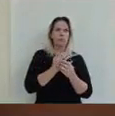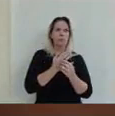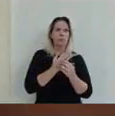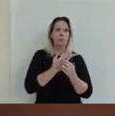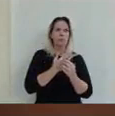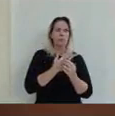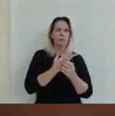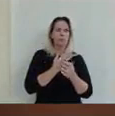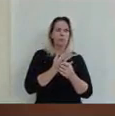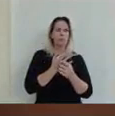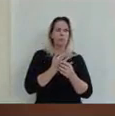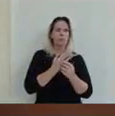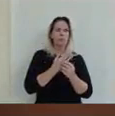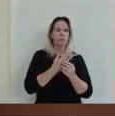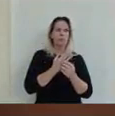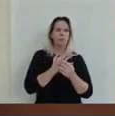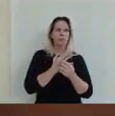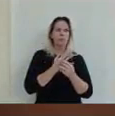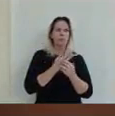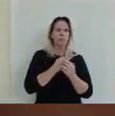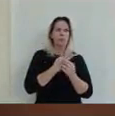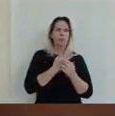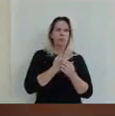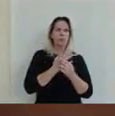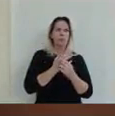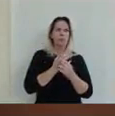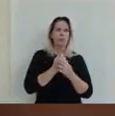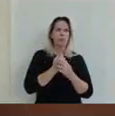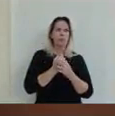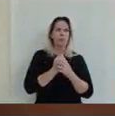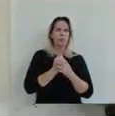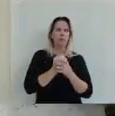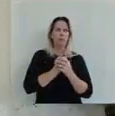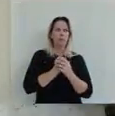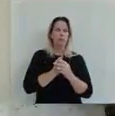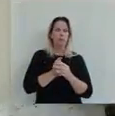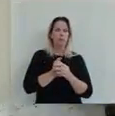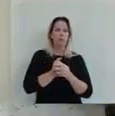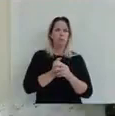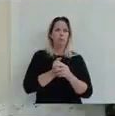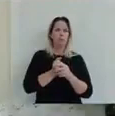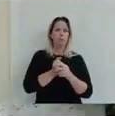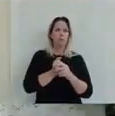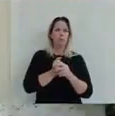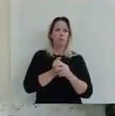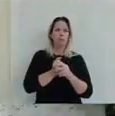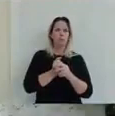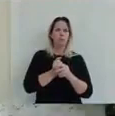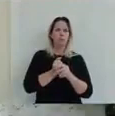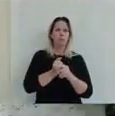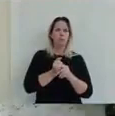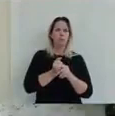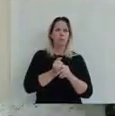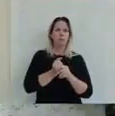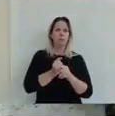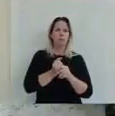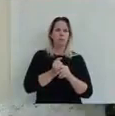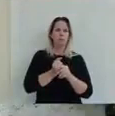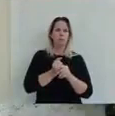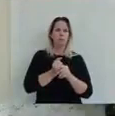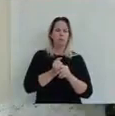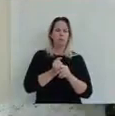Pregunto nomás eso. ¿Dejamos de atender a las embarazadas, dejamos de atender a los niños, dejamos de atender las patologías crónicas? Que